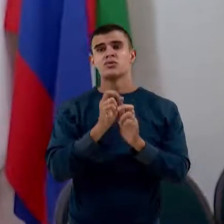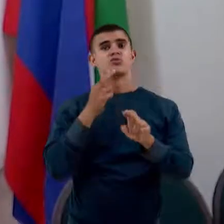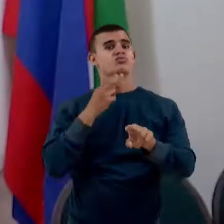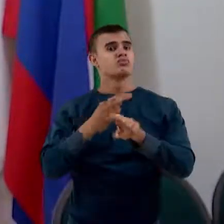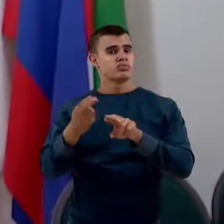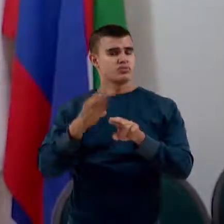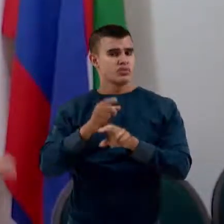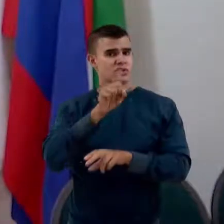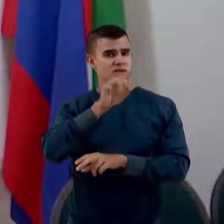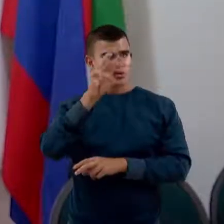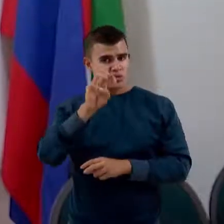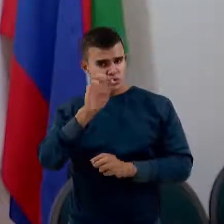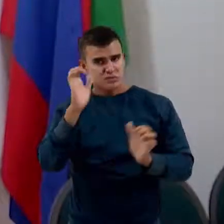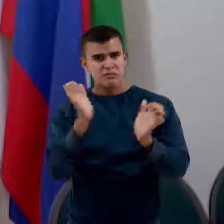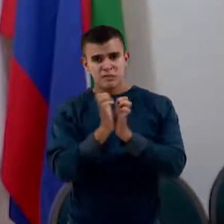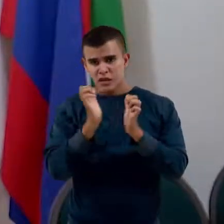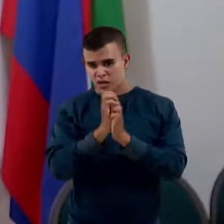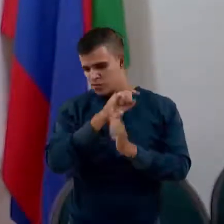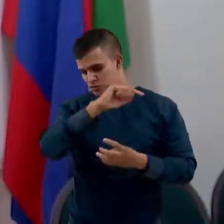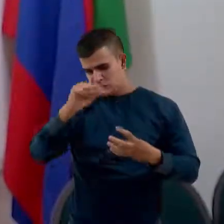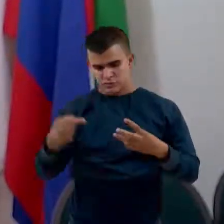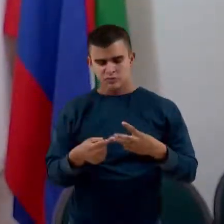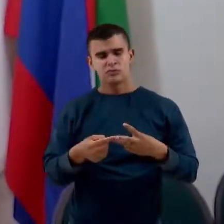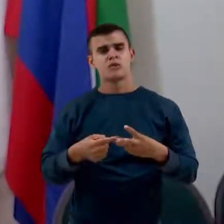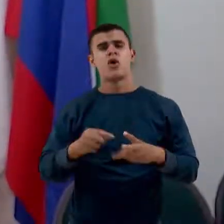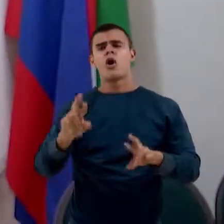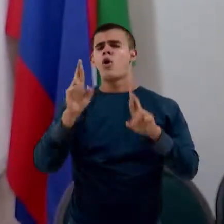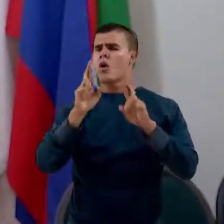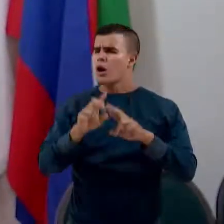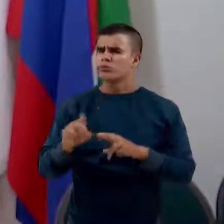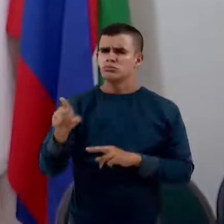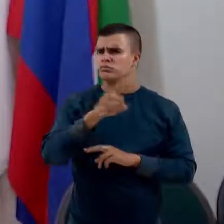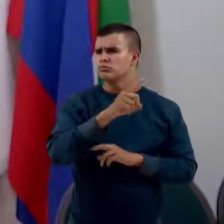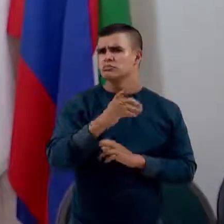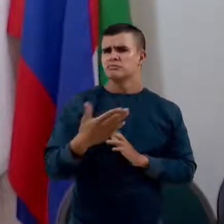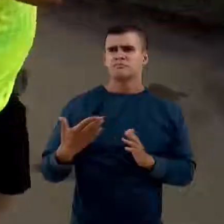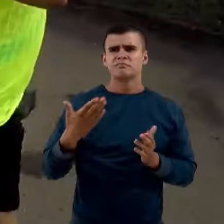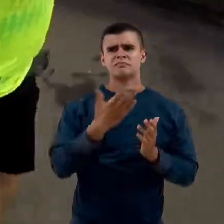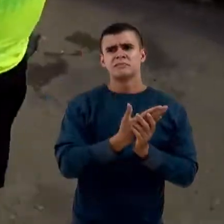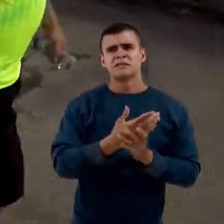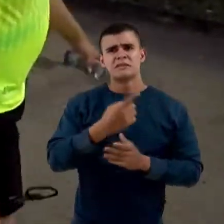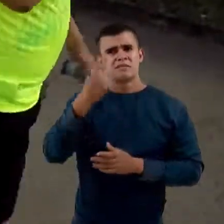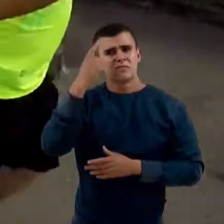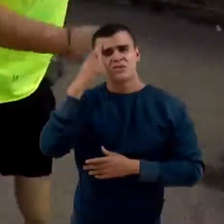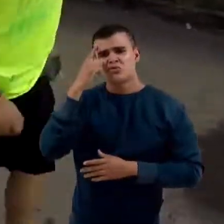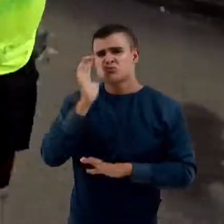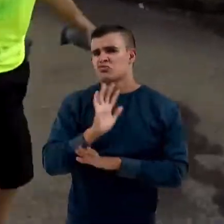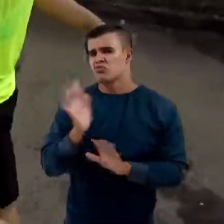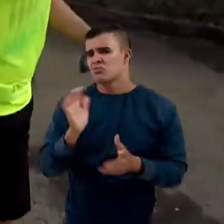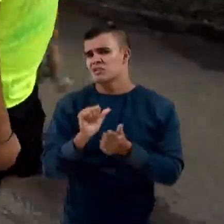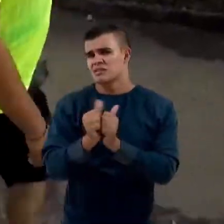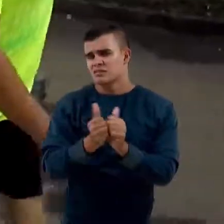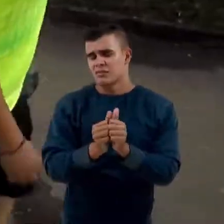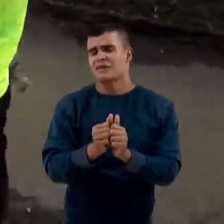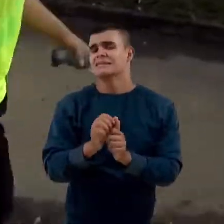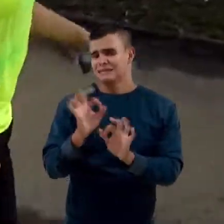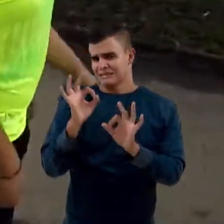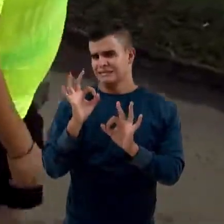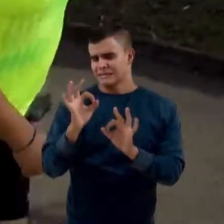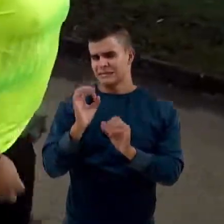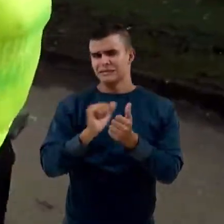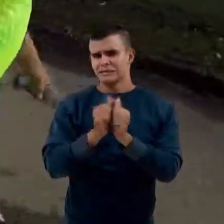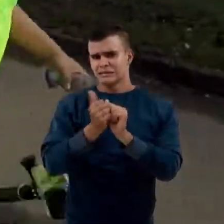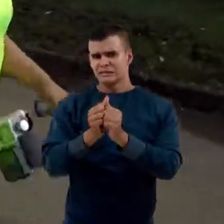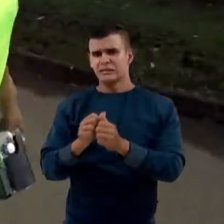especial, la próxima es el 18 de mayo. Clave que nos acompañen, que no lo hagamos solo por el deporte, que aunque es un buen